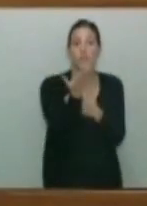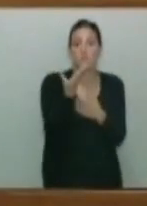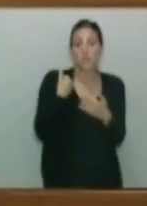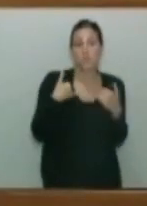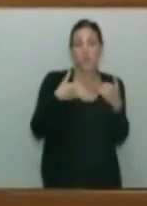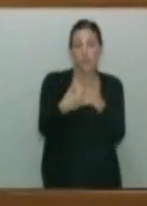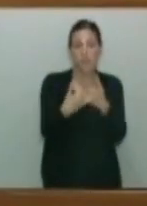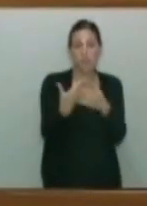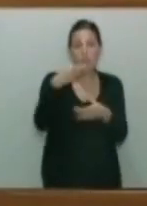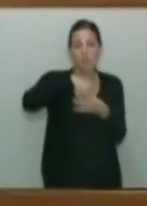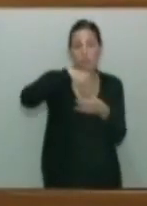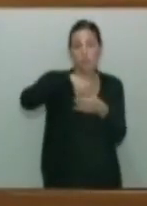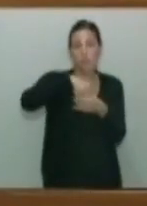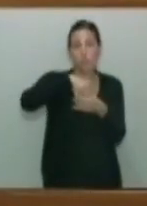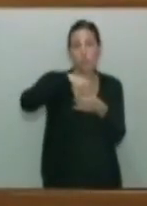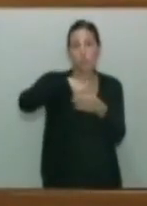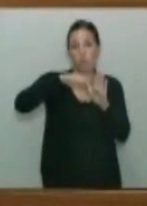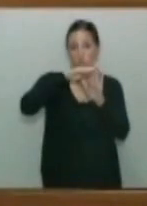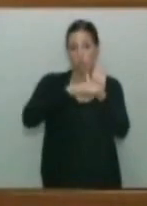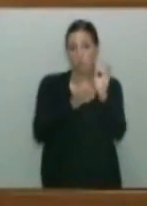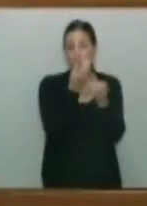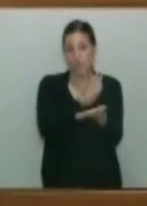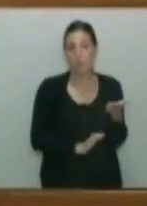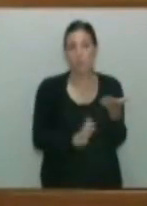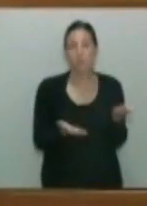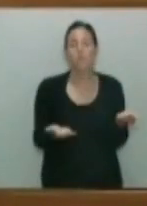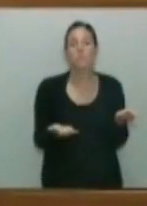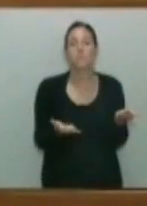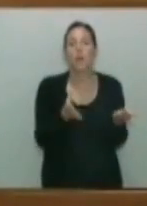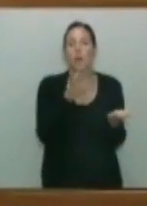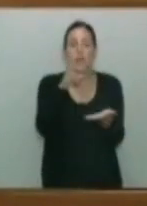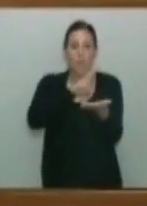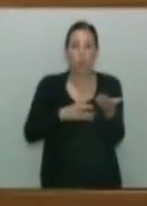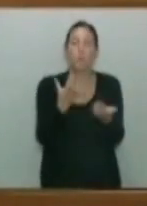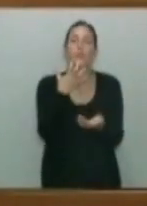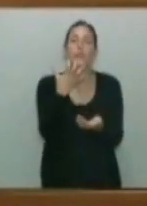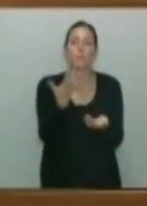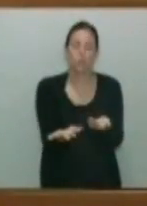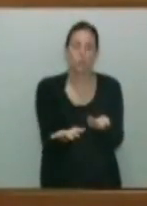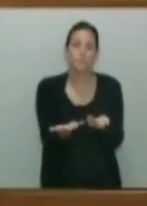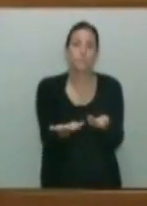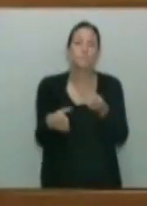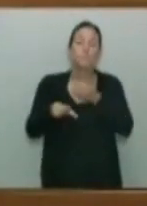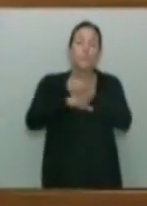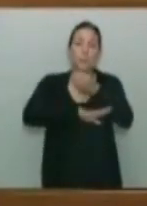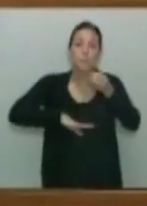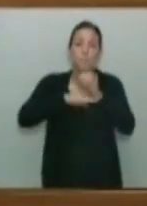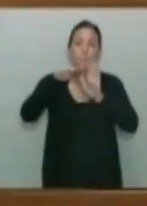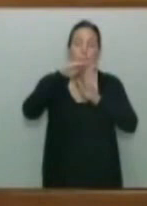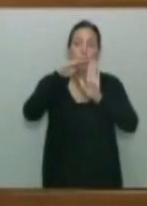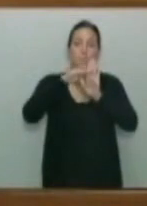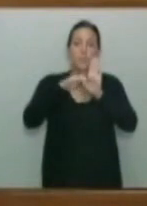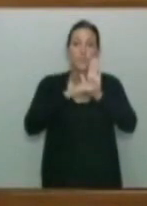recogido en este dictamen. Paso a leer, por ejemplo, lo que son las bases de